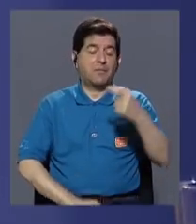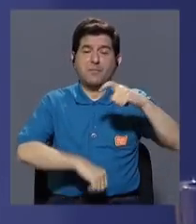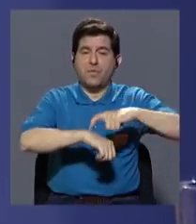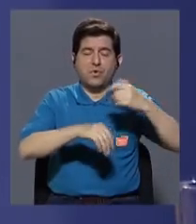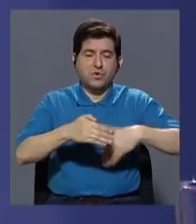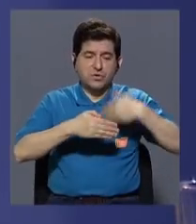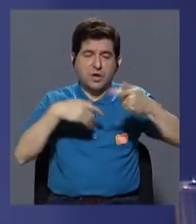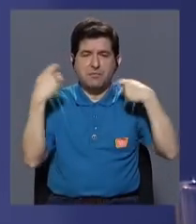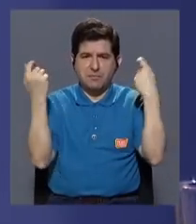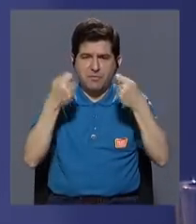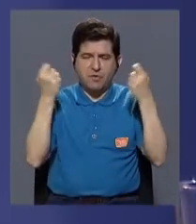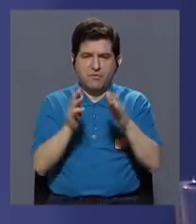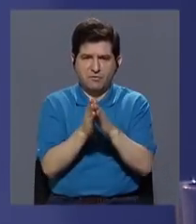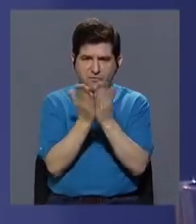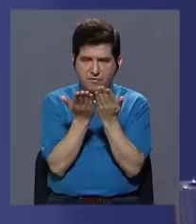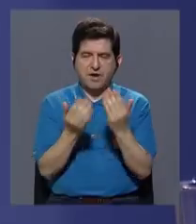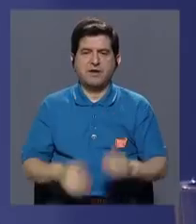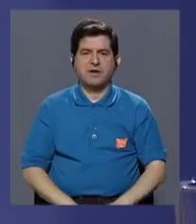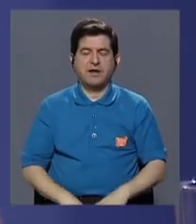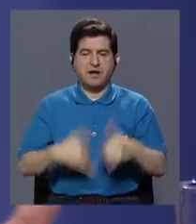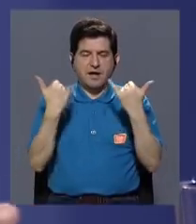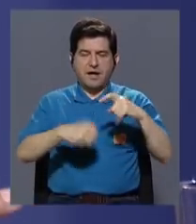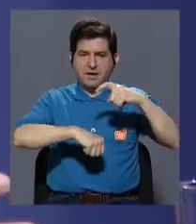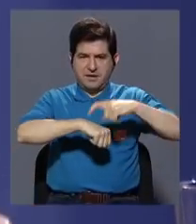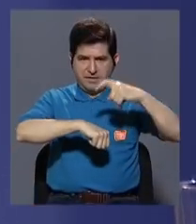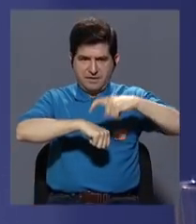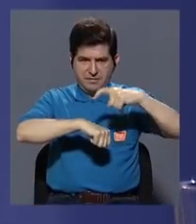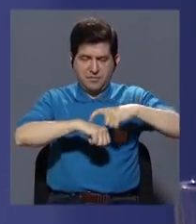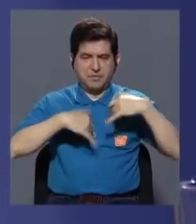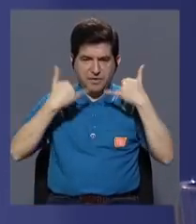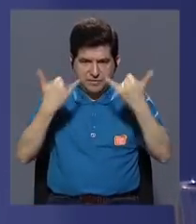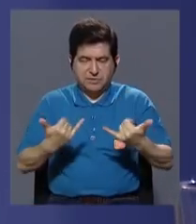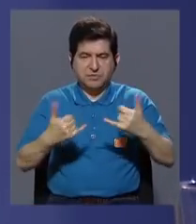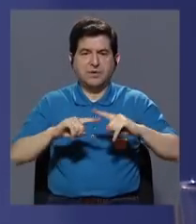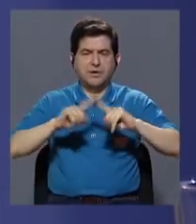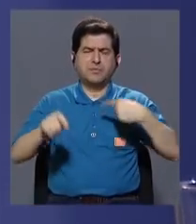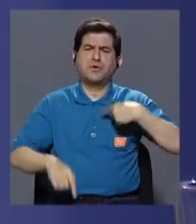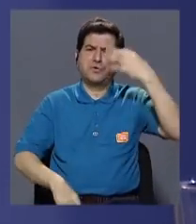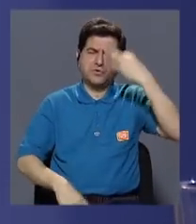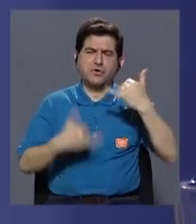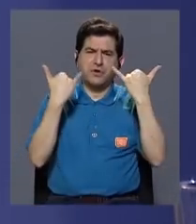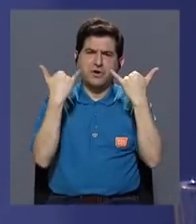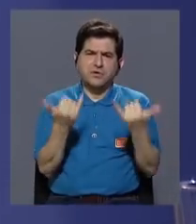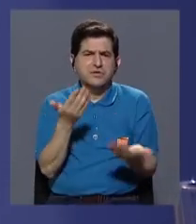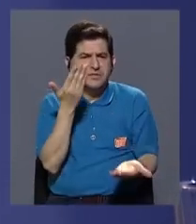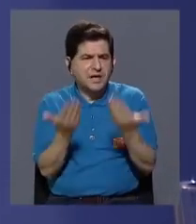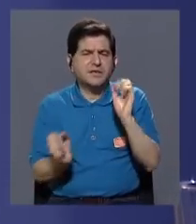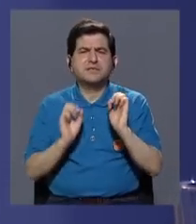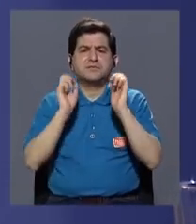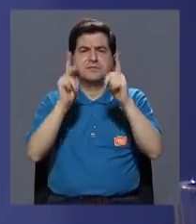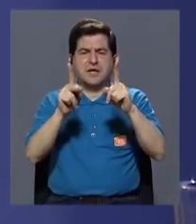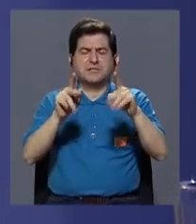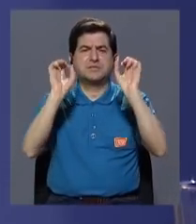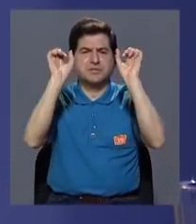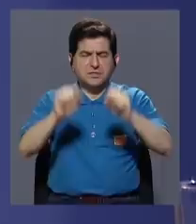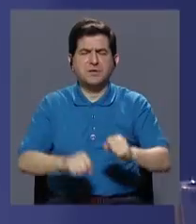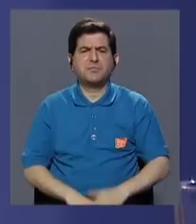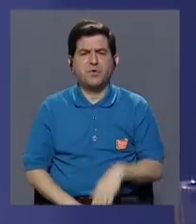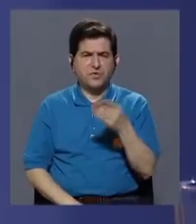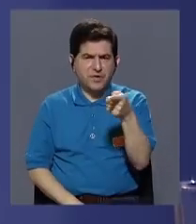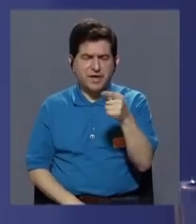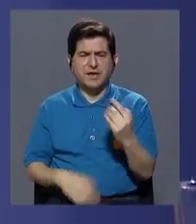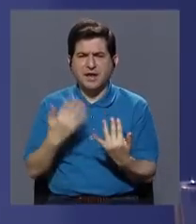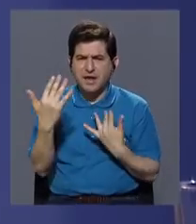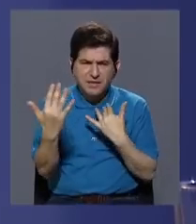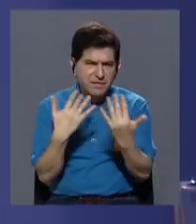poco tiempo después de la feria del libro a al momento en que estamos pero supongo que ya has tenido alguna oportunidad de recibir retroalimentación